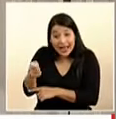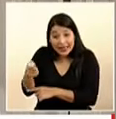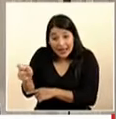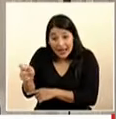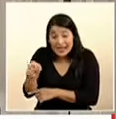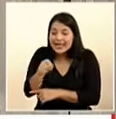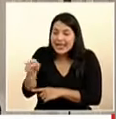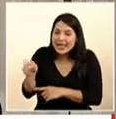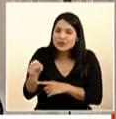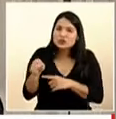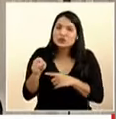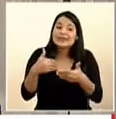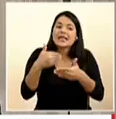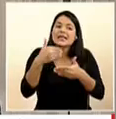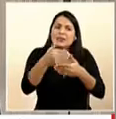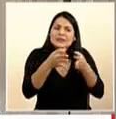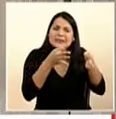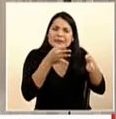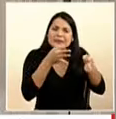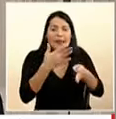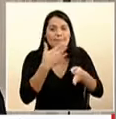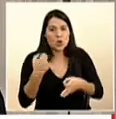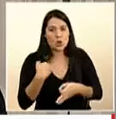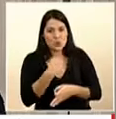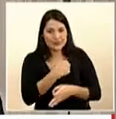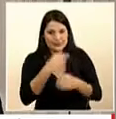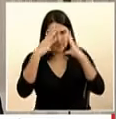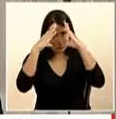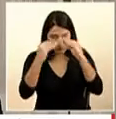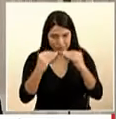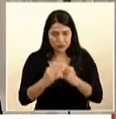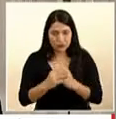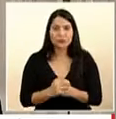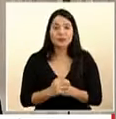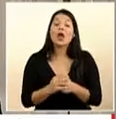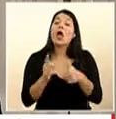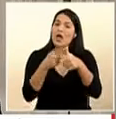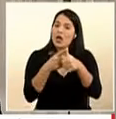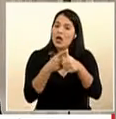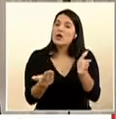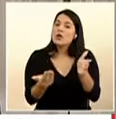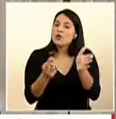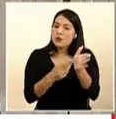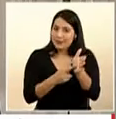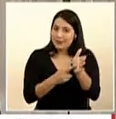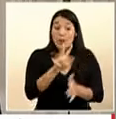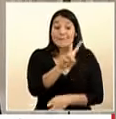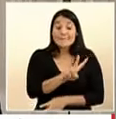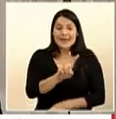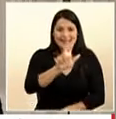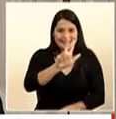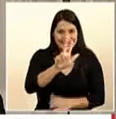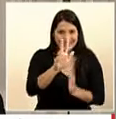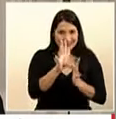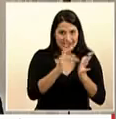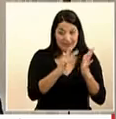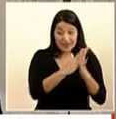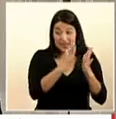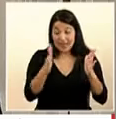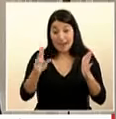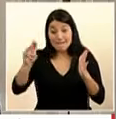nosotros daremos públicamente a conocer en la primera etapa reitero del viernes 3 de abril al martes